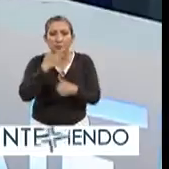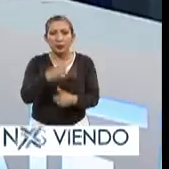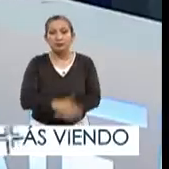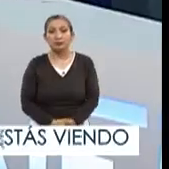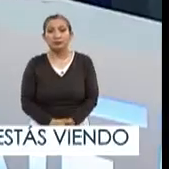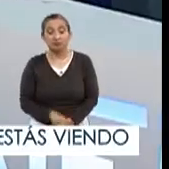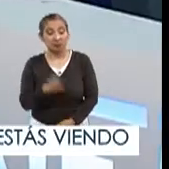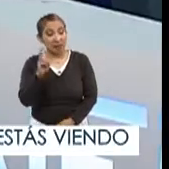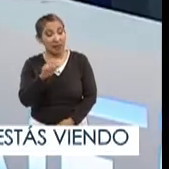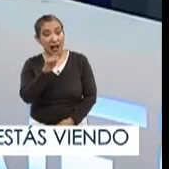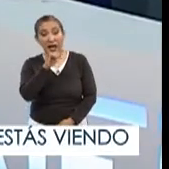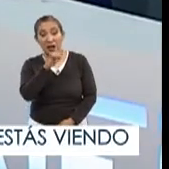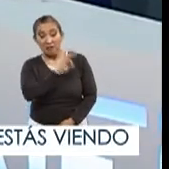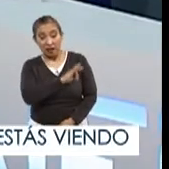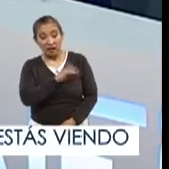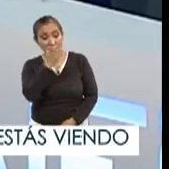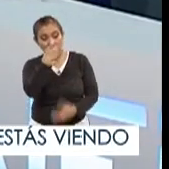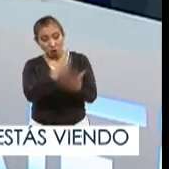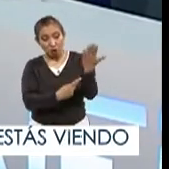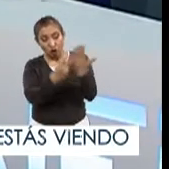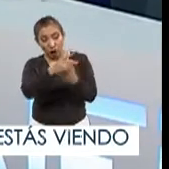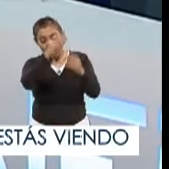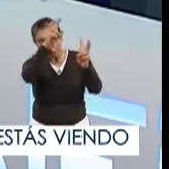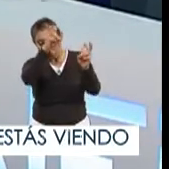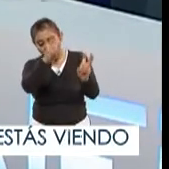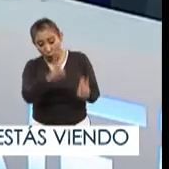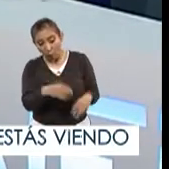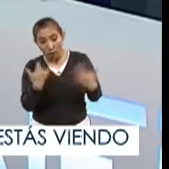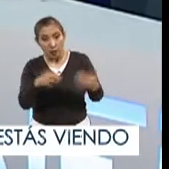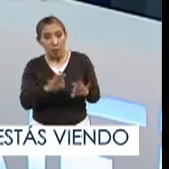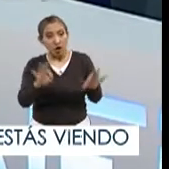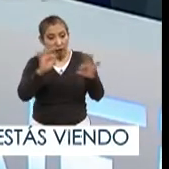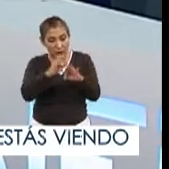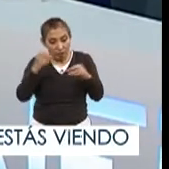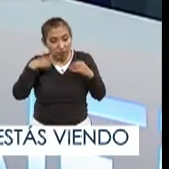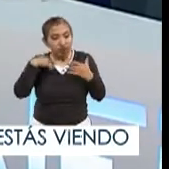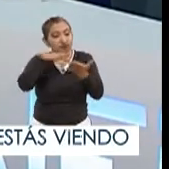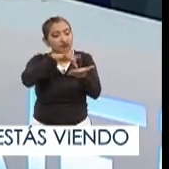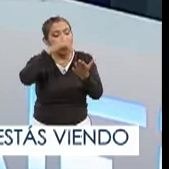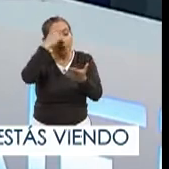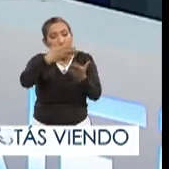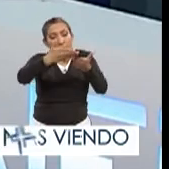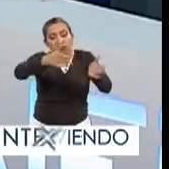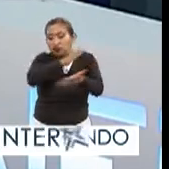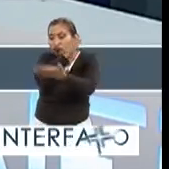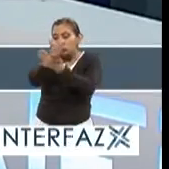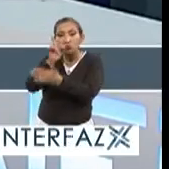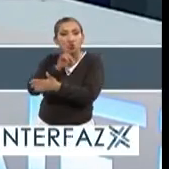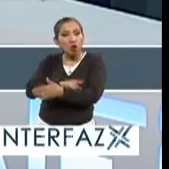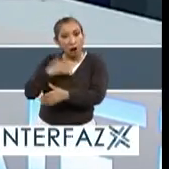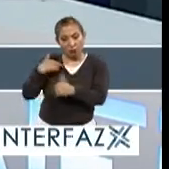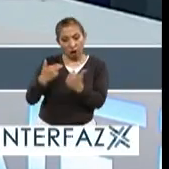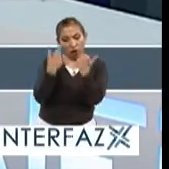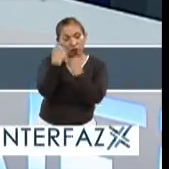Laira, enhorabuena por todos estos programas, sobre todo por el apoyo tan importante que se le está dando para abrir espacios a las mujeres